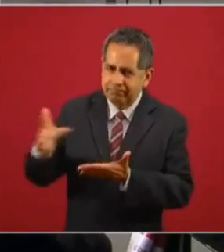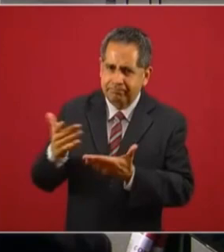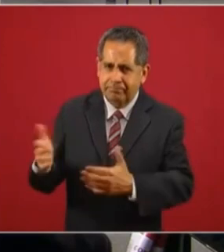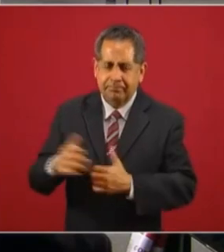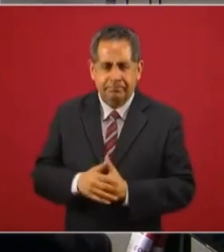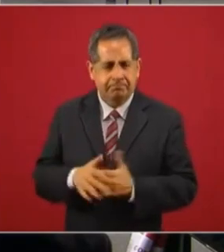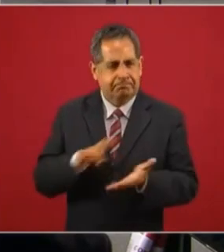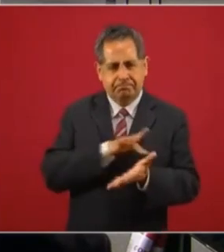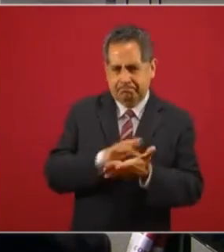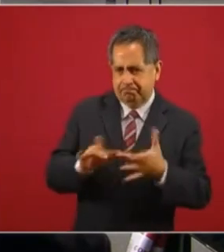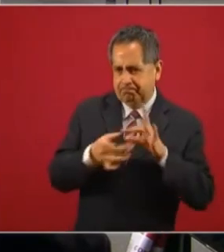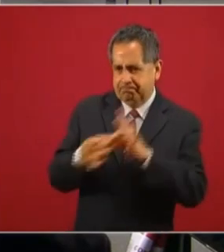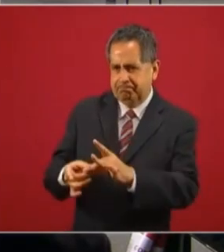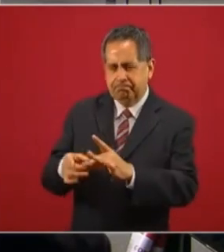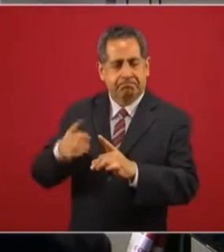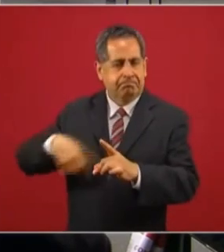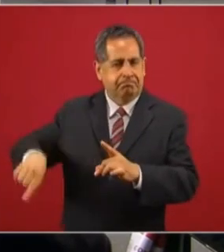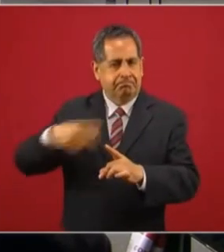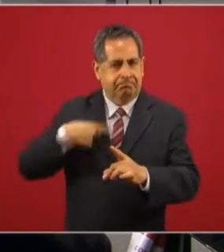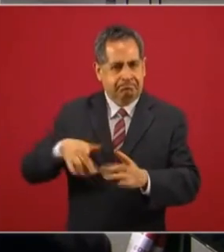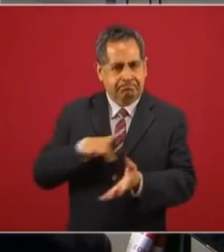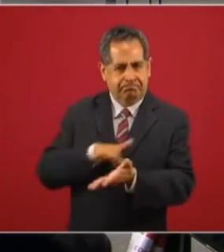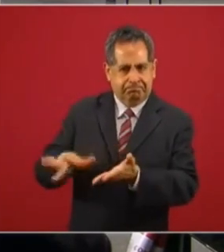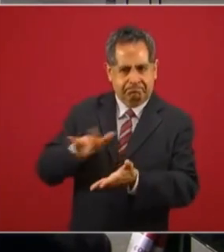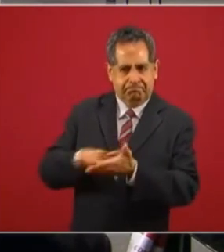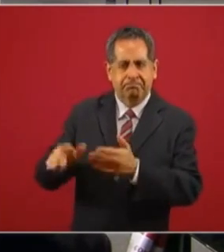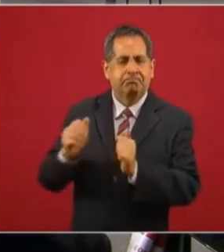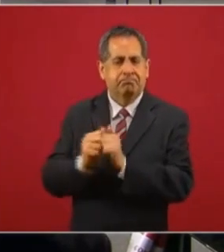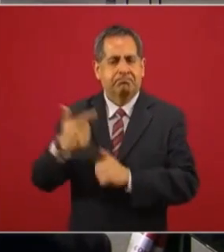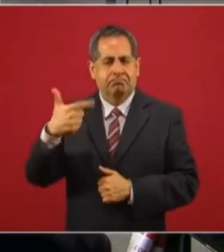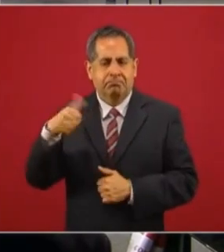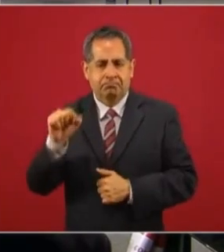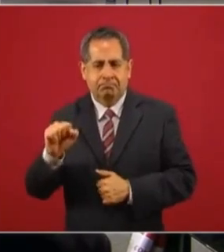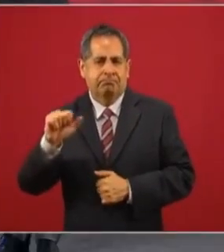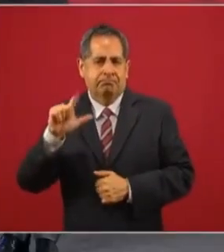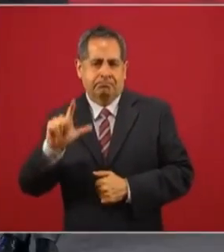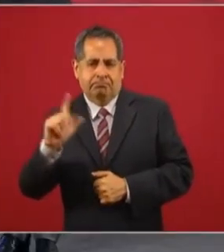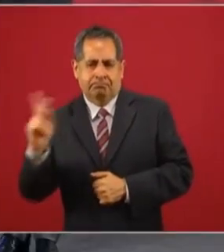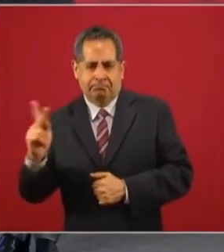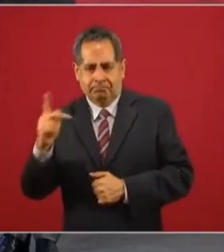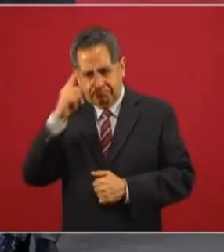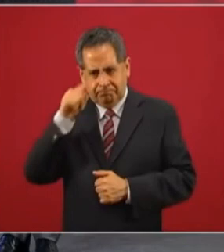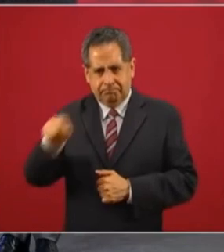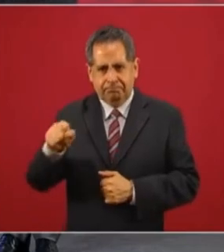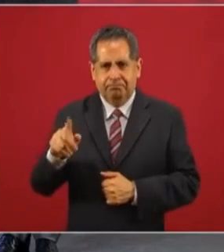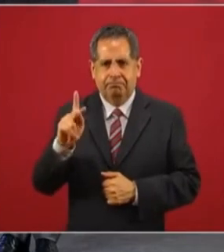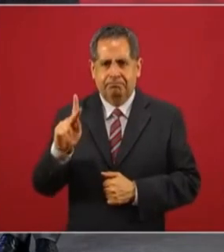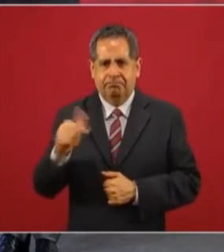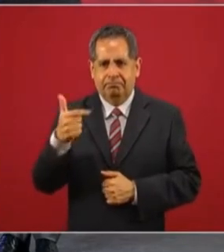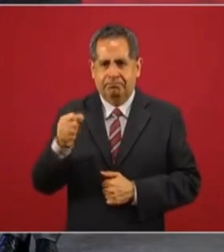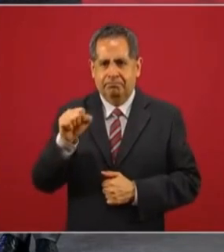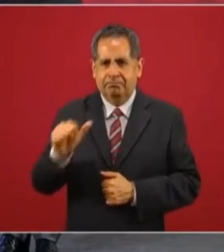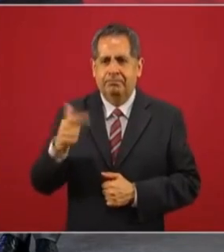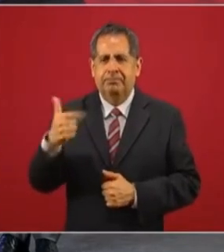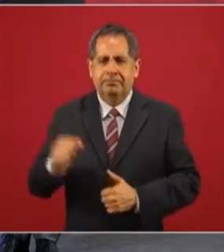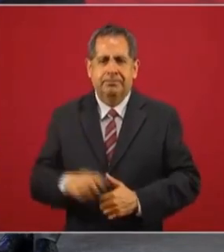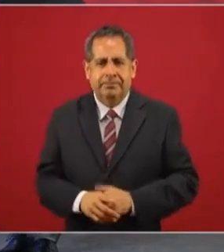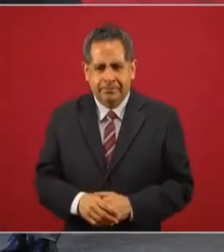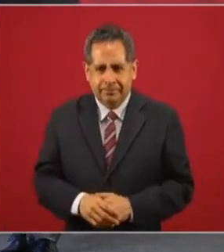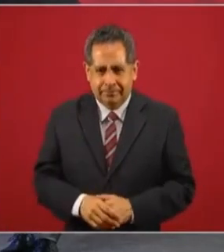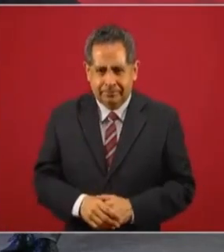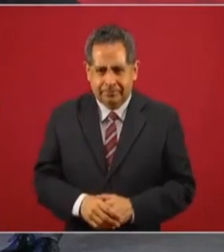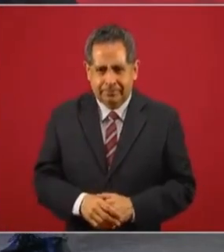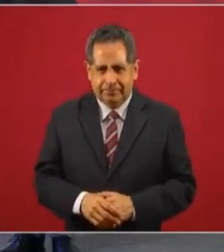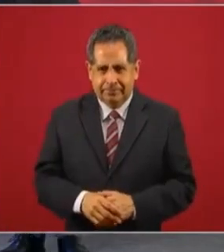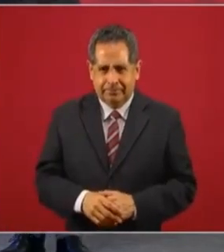ser aliados de los consumidores en gas LP a Pagasa Gas.